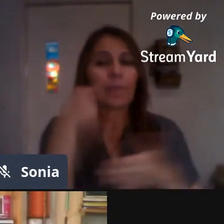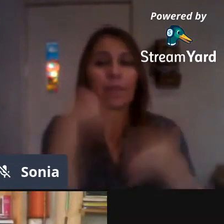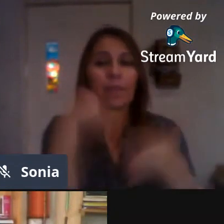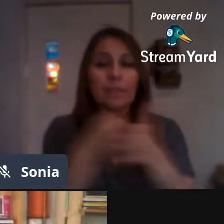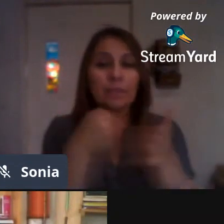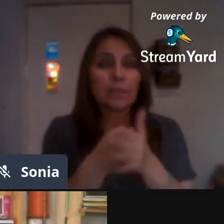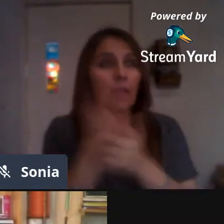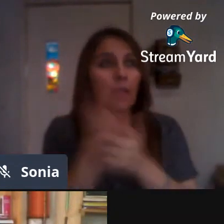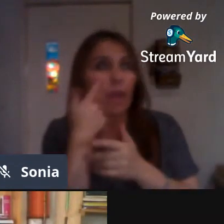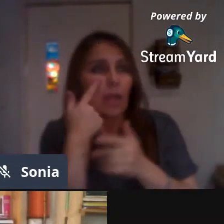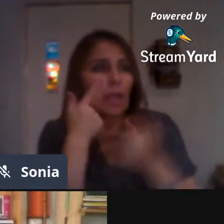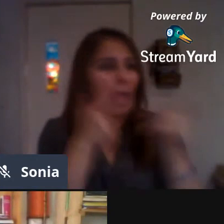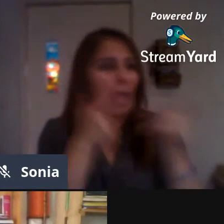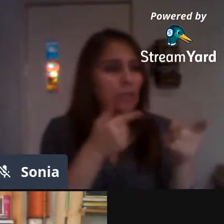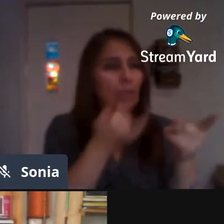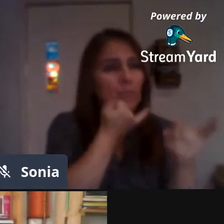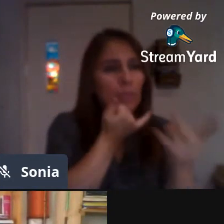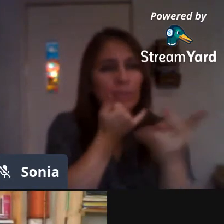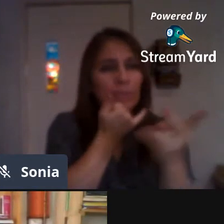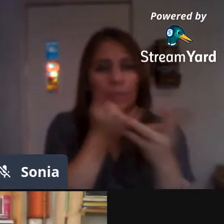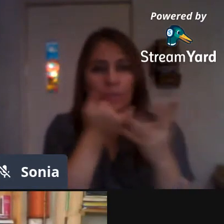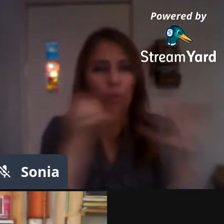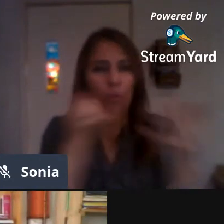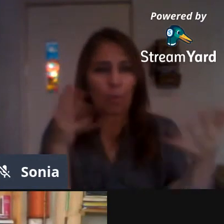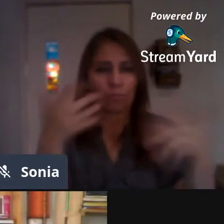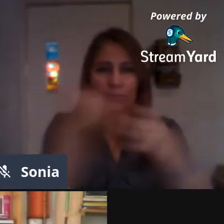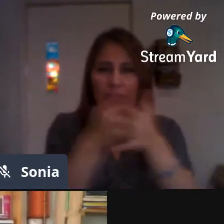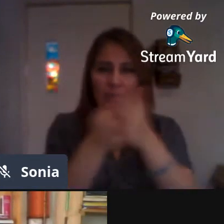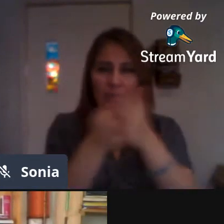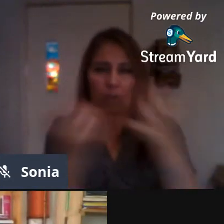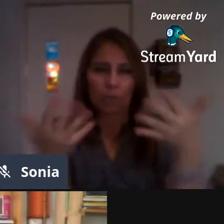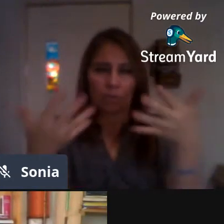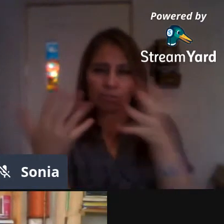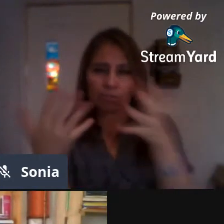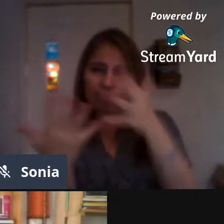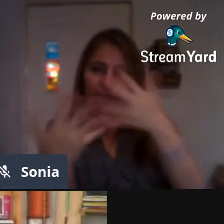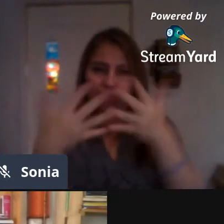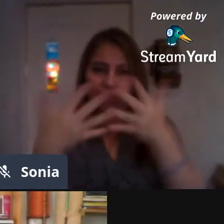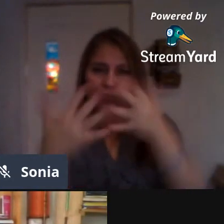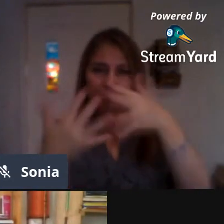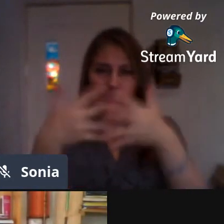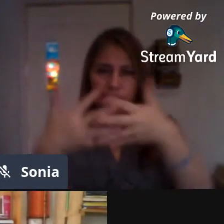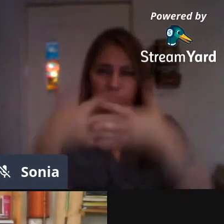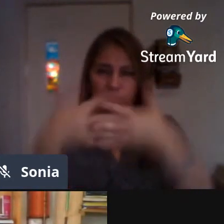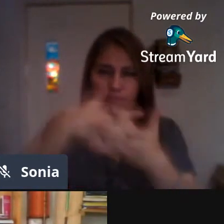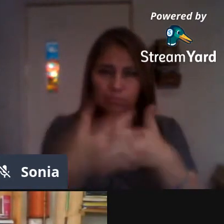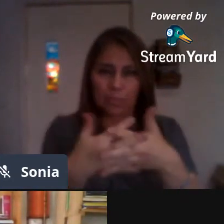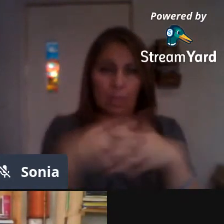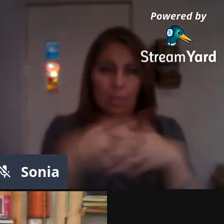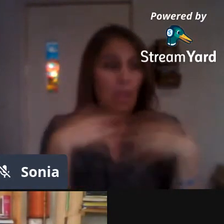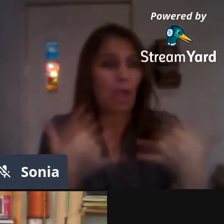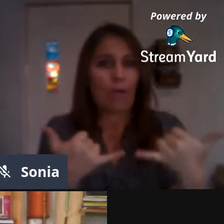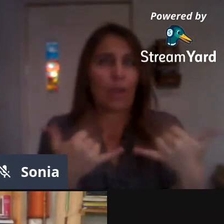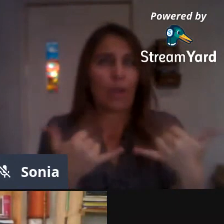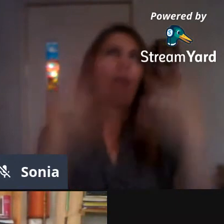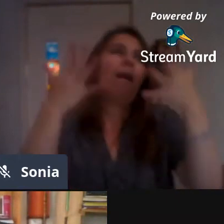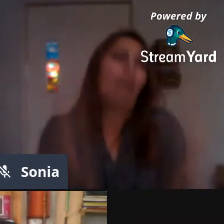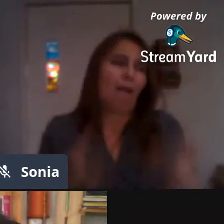otras y como destacaba es muy limpio del mismo dijo raúl ahora todo no tiene sentido